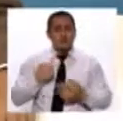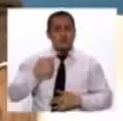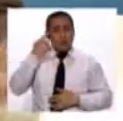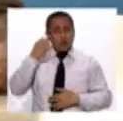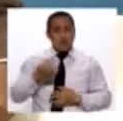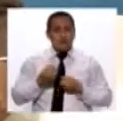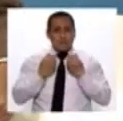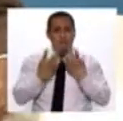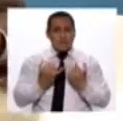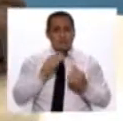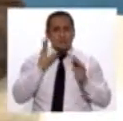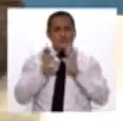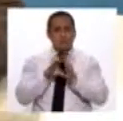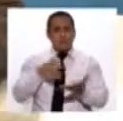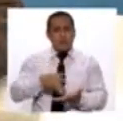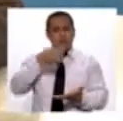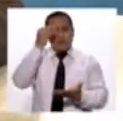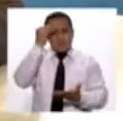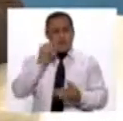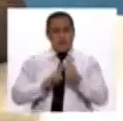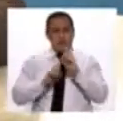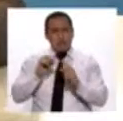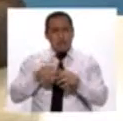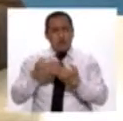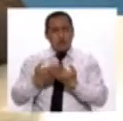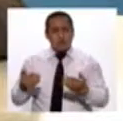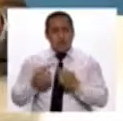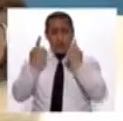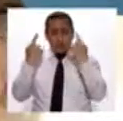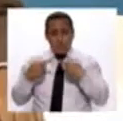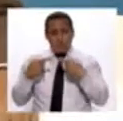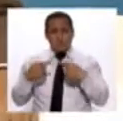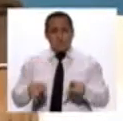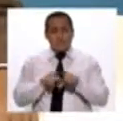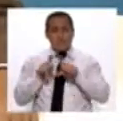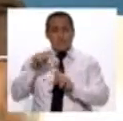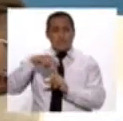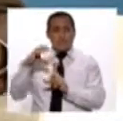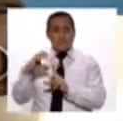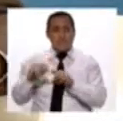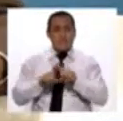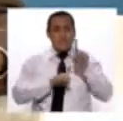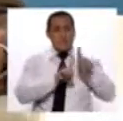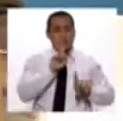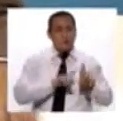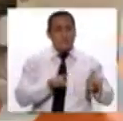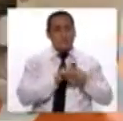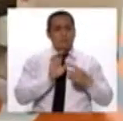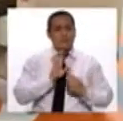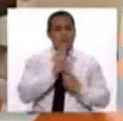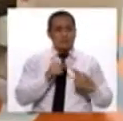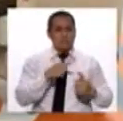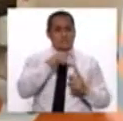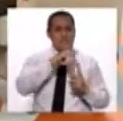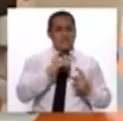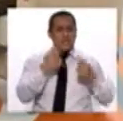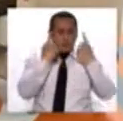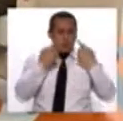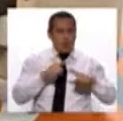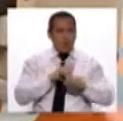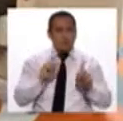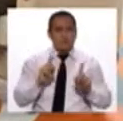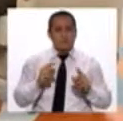creo que se hace bien en recoger no solo aquella parte que está de acuerdo con las sentencias del tribunal, sino también aquella que exhibe una sana crítica frente a